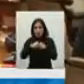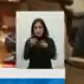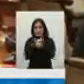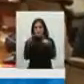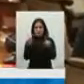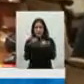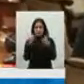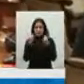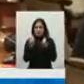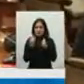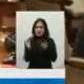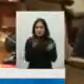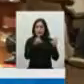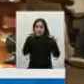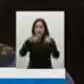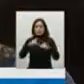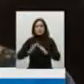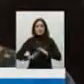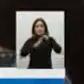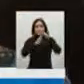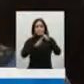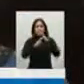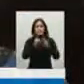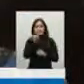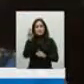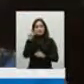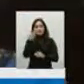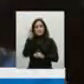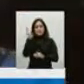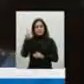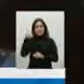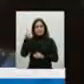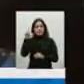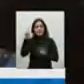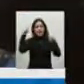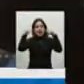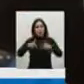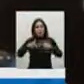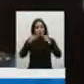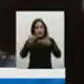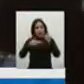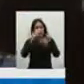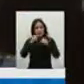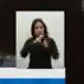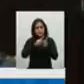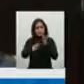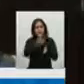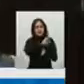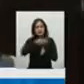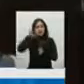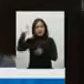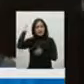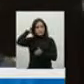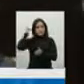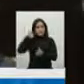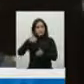actuar el Superior Tribunal de Justicia. Este tema se ha politizado desde el primer día. En la sesión inaugural del año 2016 se presentó